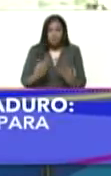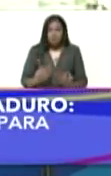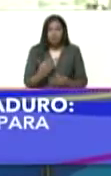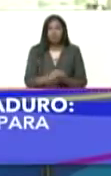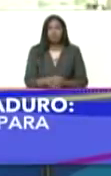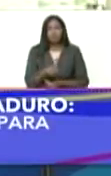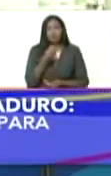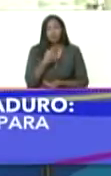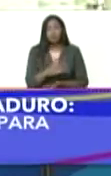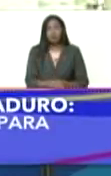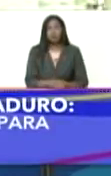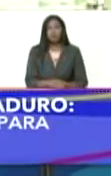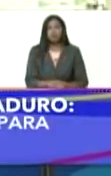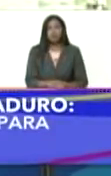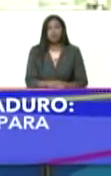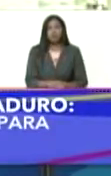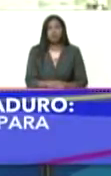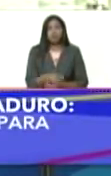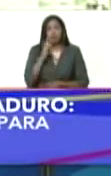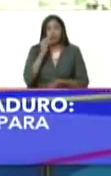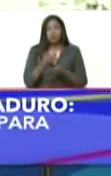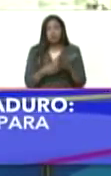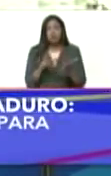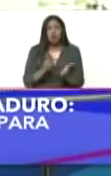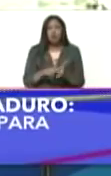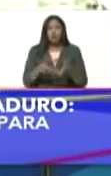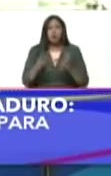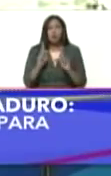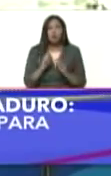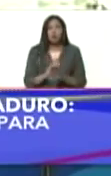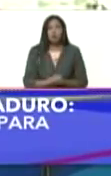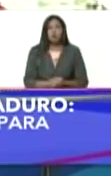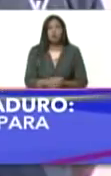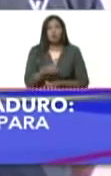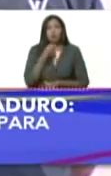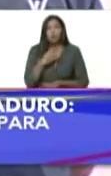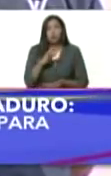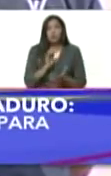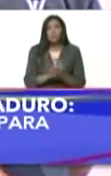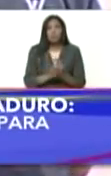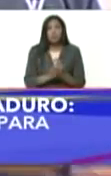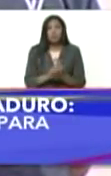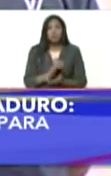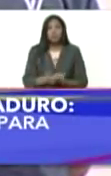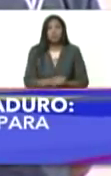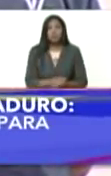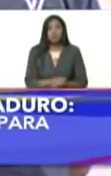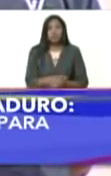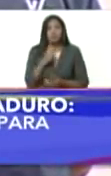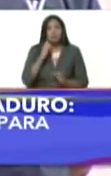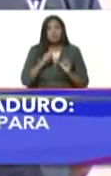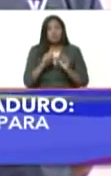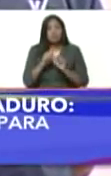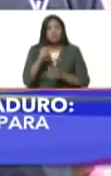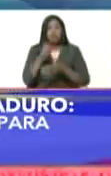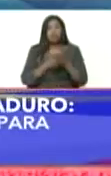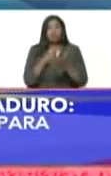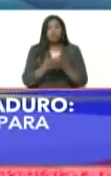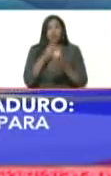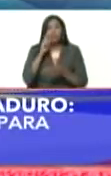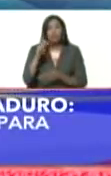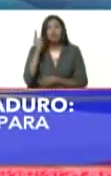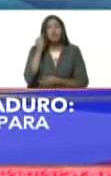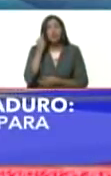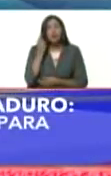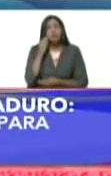Bueno, aquí tiene el punto de cuenta aprobado. Bueno, compañeros, hay que seguir en esta batalla. Por allá veo una